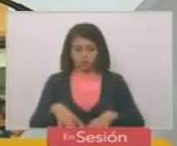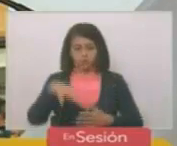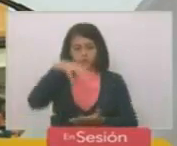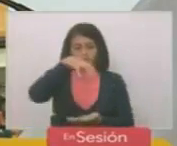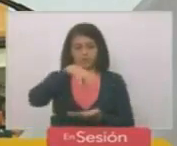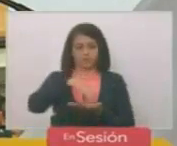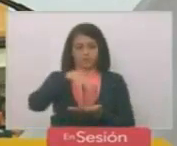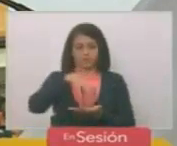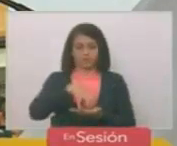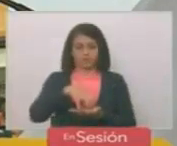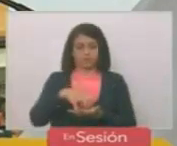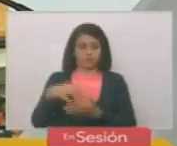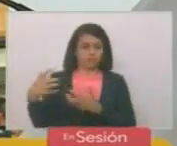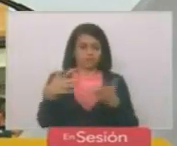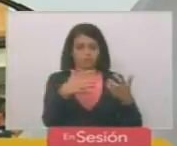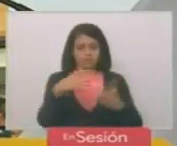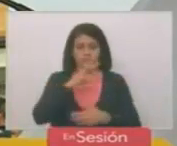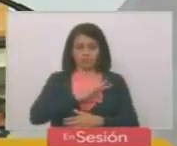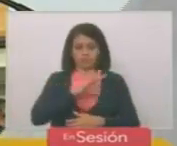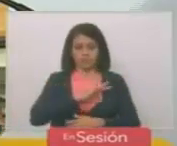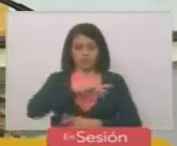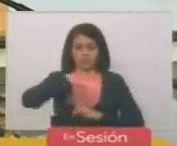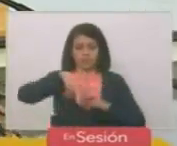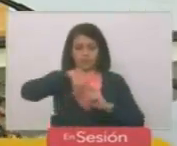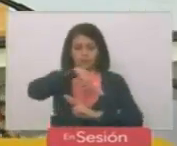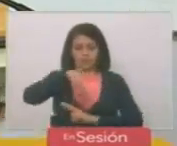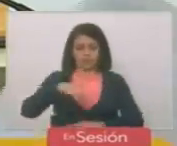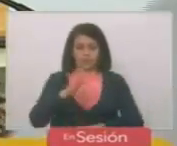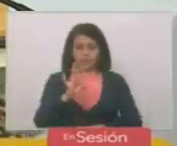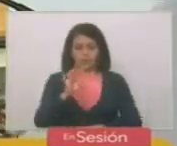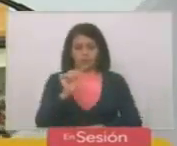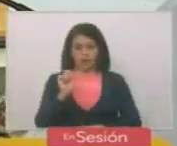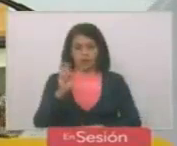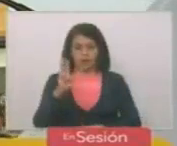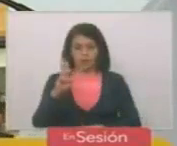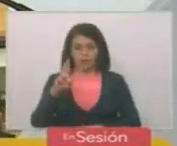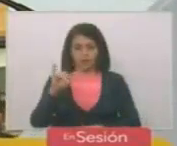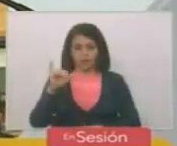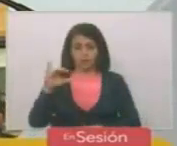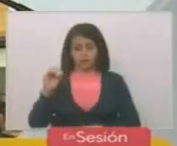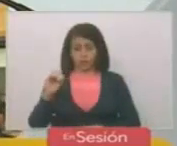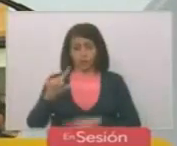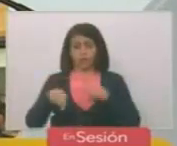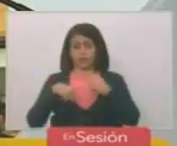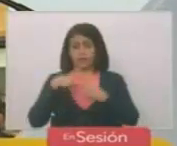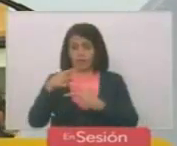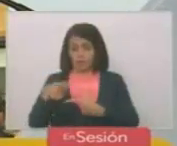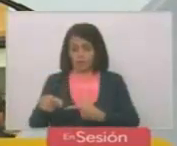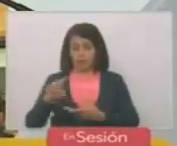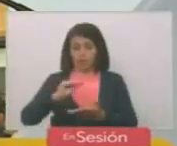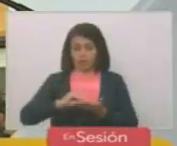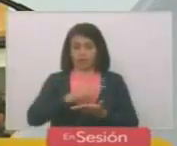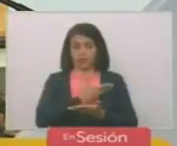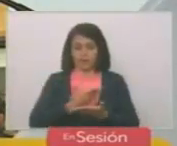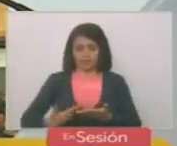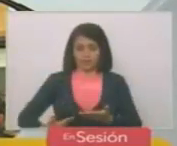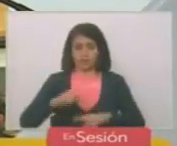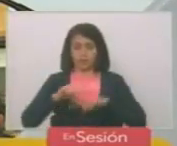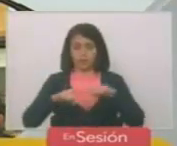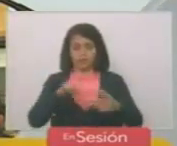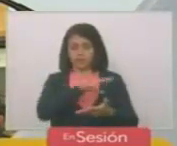Congreso del luchador social y revolucionario Fabricio Ojeda. A continuación, el presidente ordenó